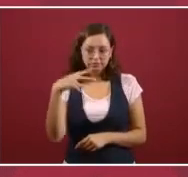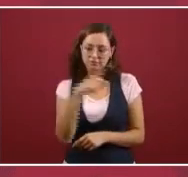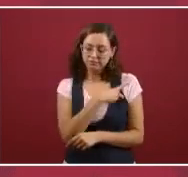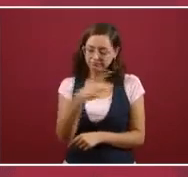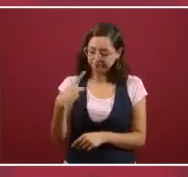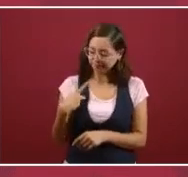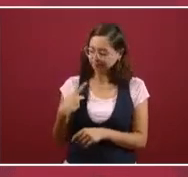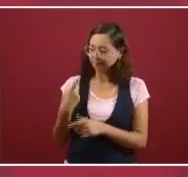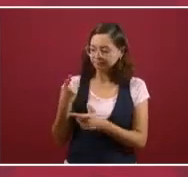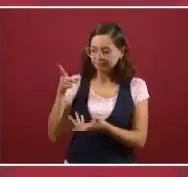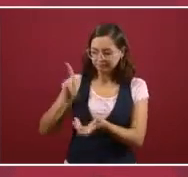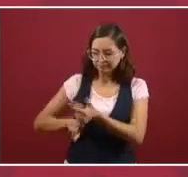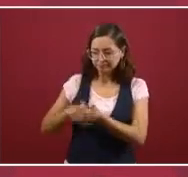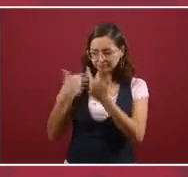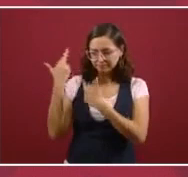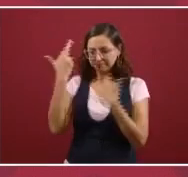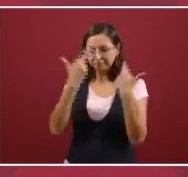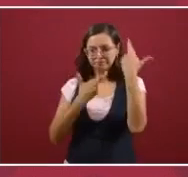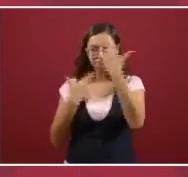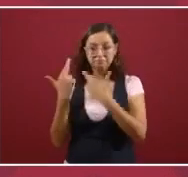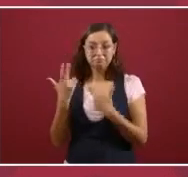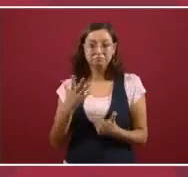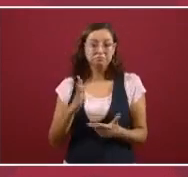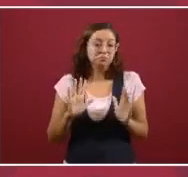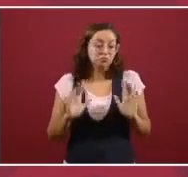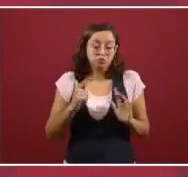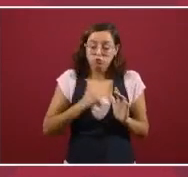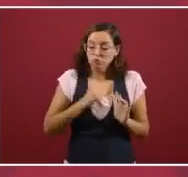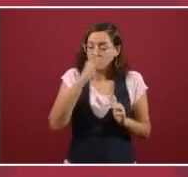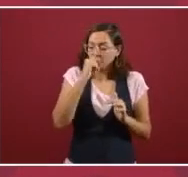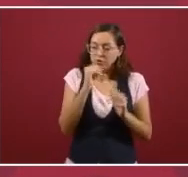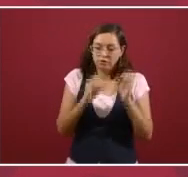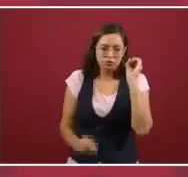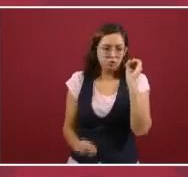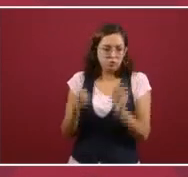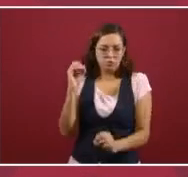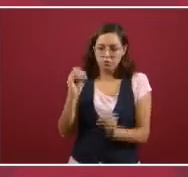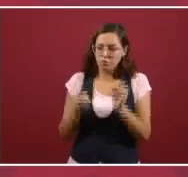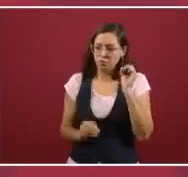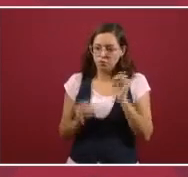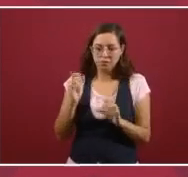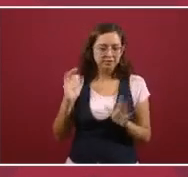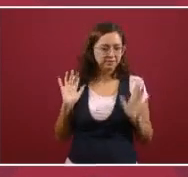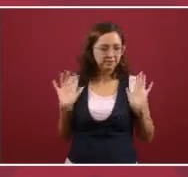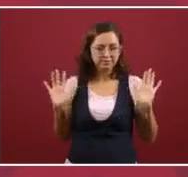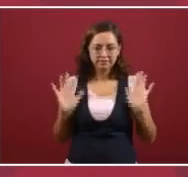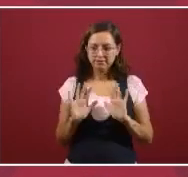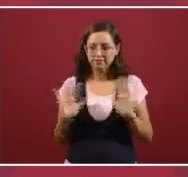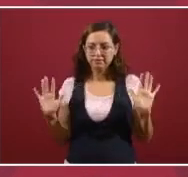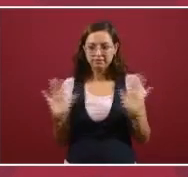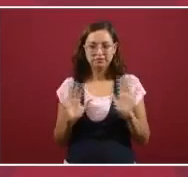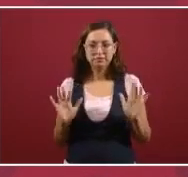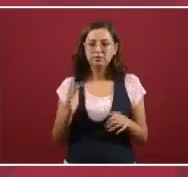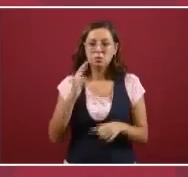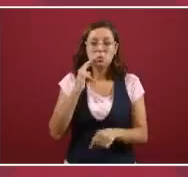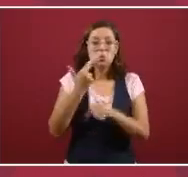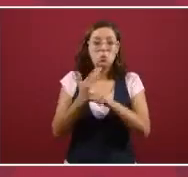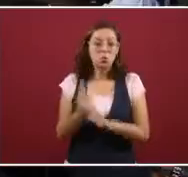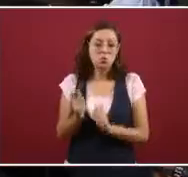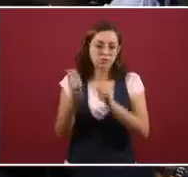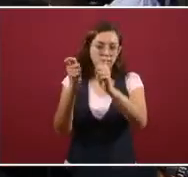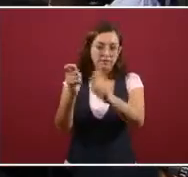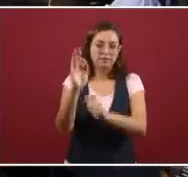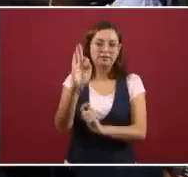sin hacer juicio sumario, porque eso va a corresponder, repito, a la Fiscalía